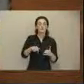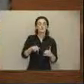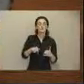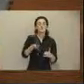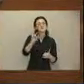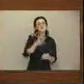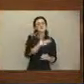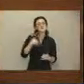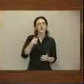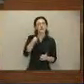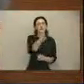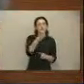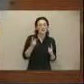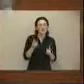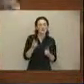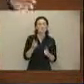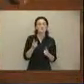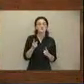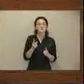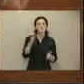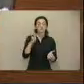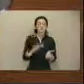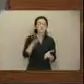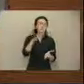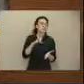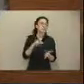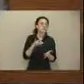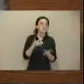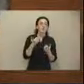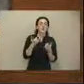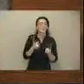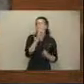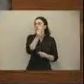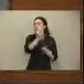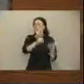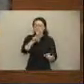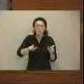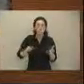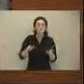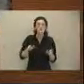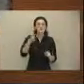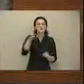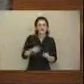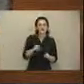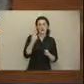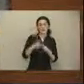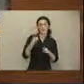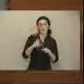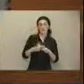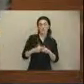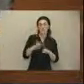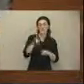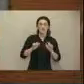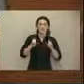sí quiero señalar que en un momento en que por muchas personas, también desde la política, se